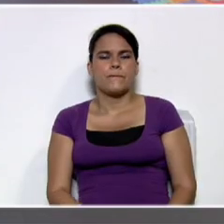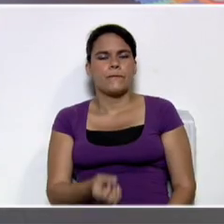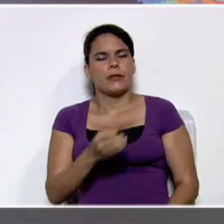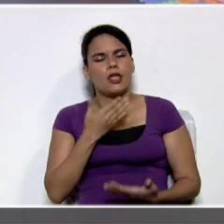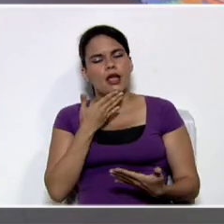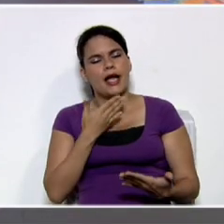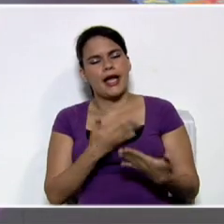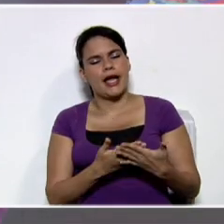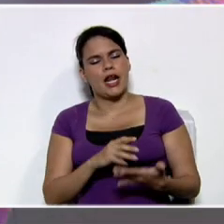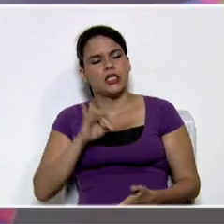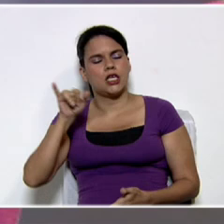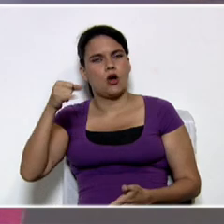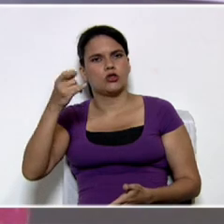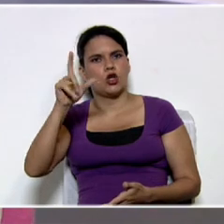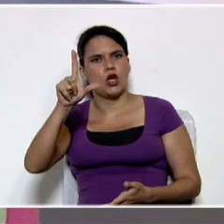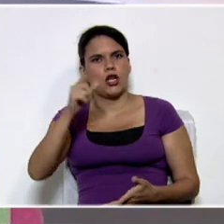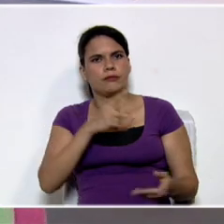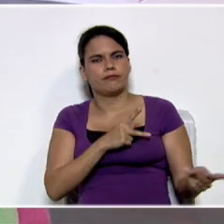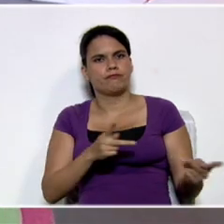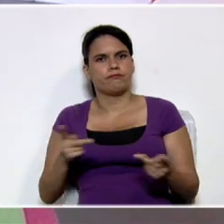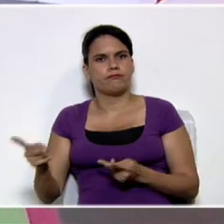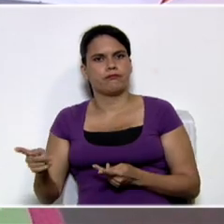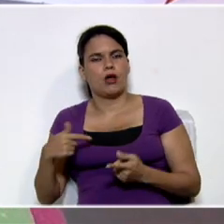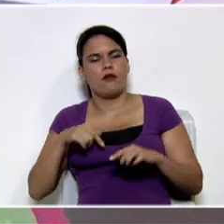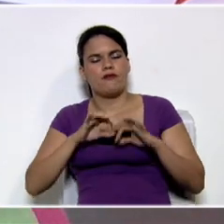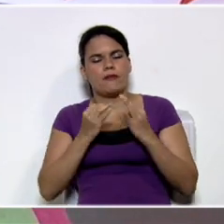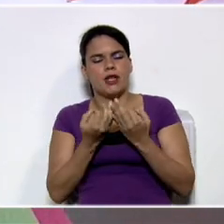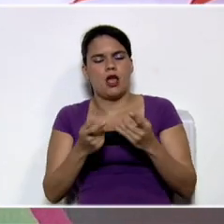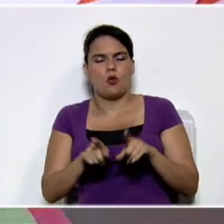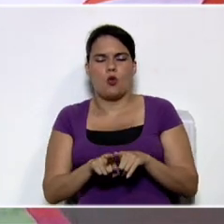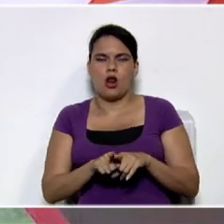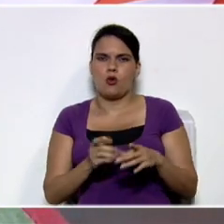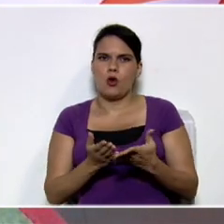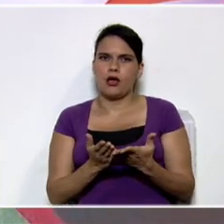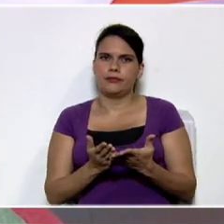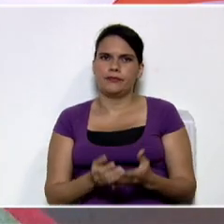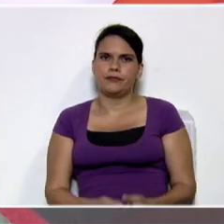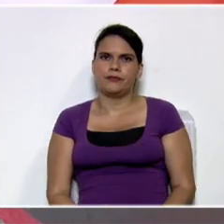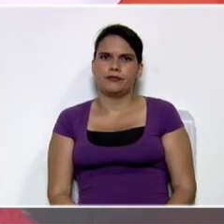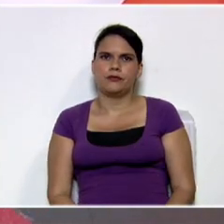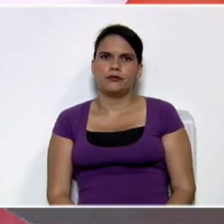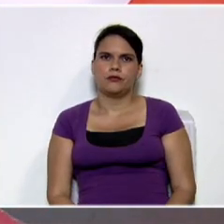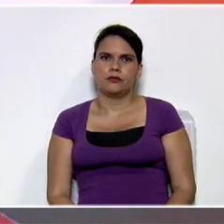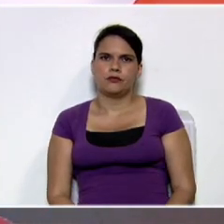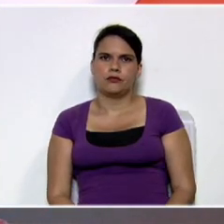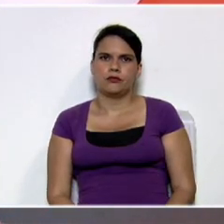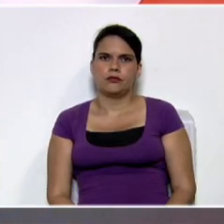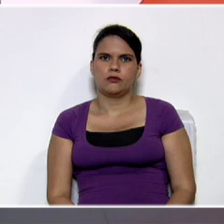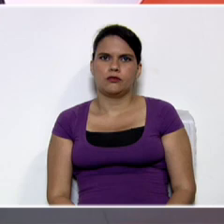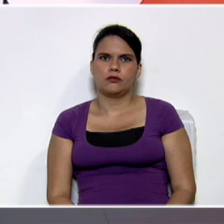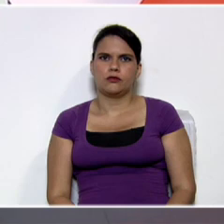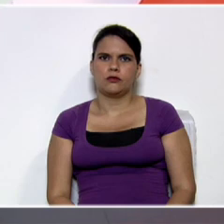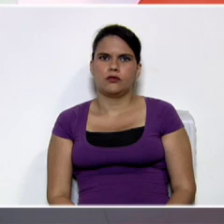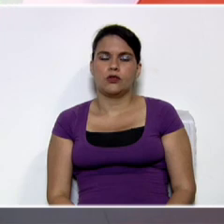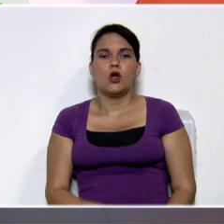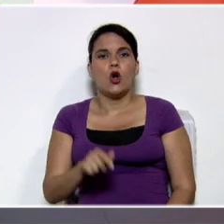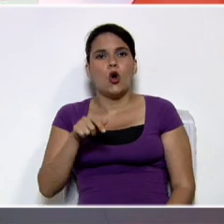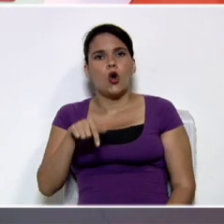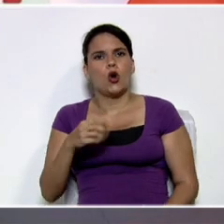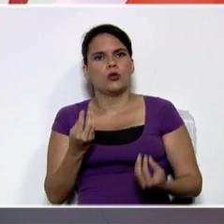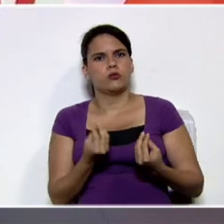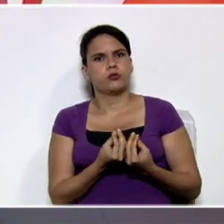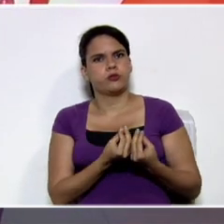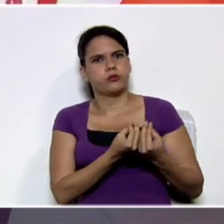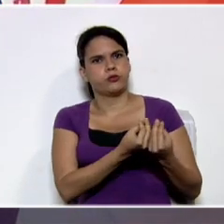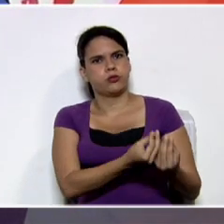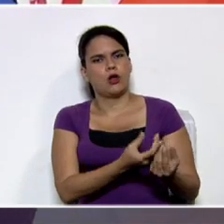Muchísimas gracias, José Leonardo, y bienvenidos a su programa Cada Familia, una Escuela. Soy la profesora Lilian Salazar y hoy acompaño